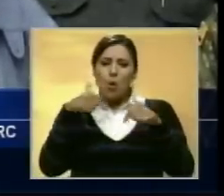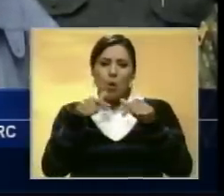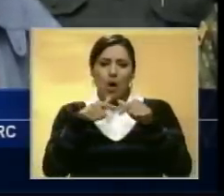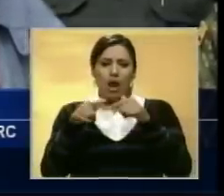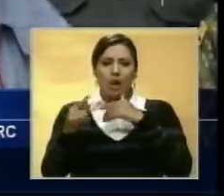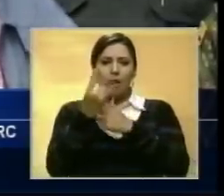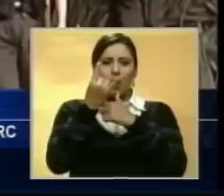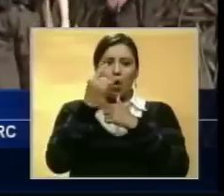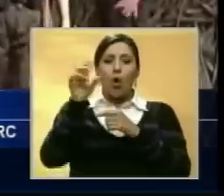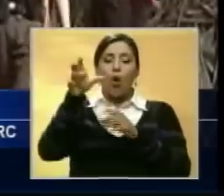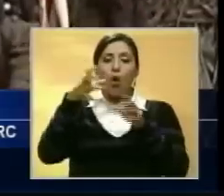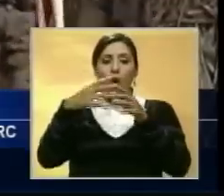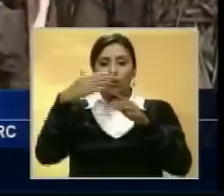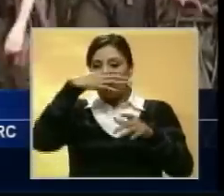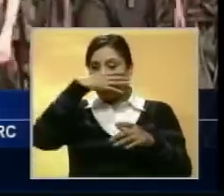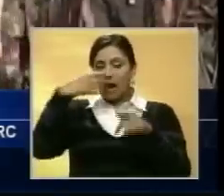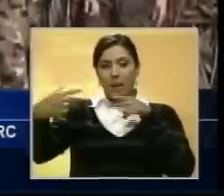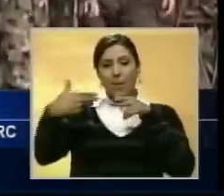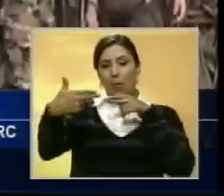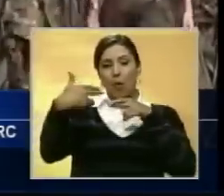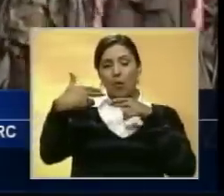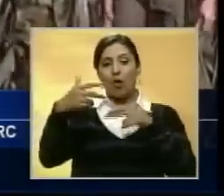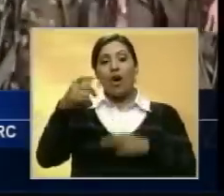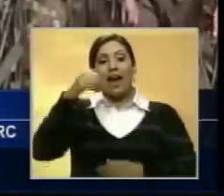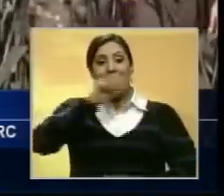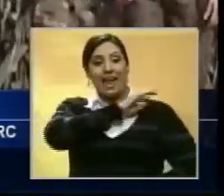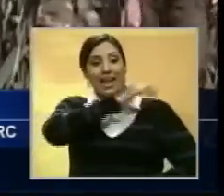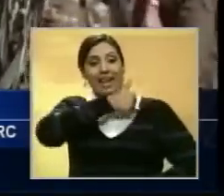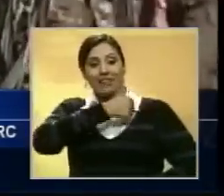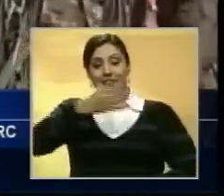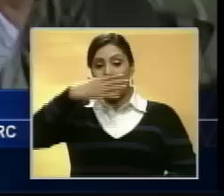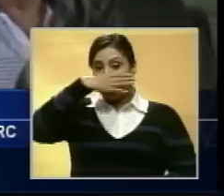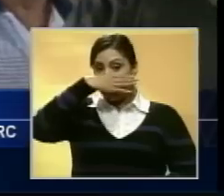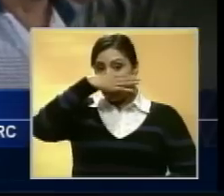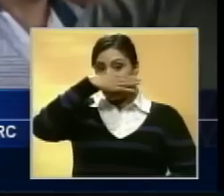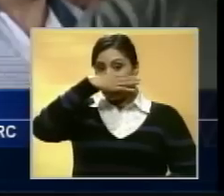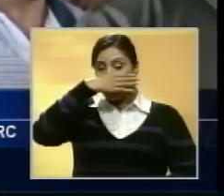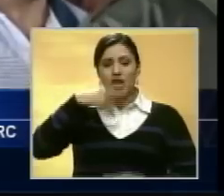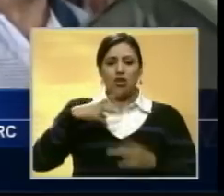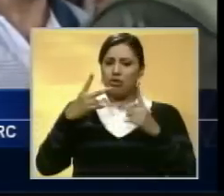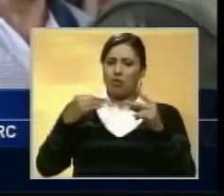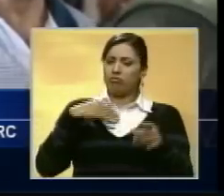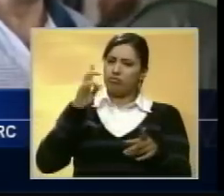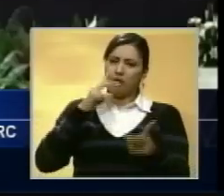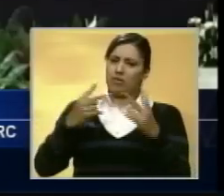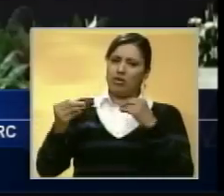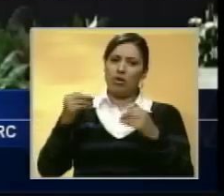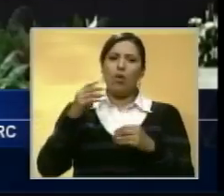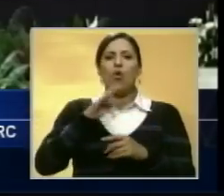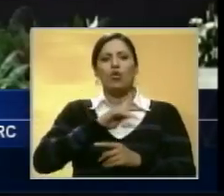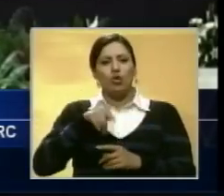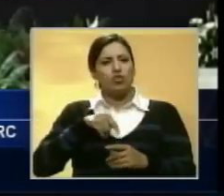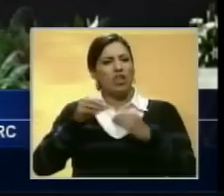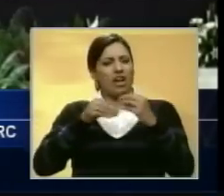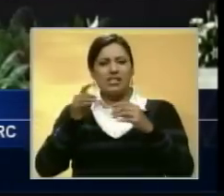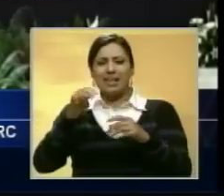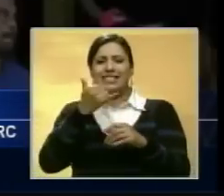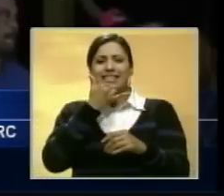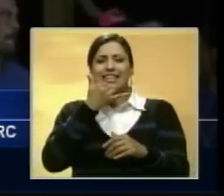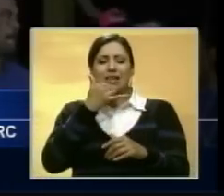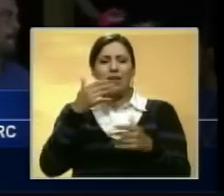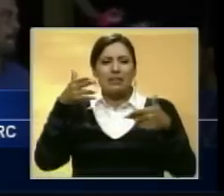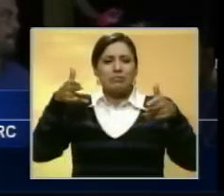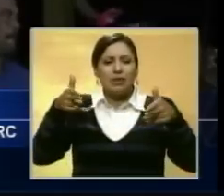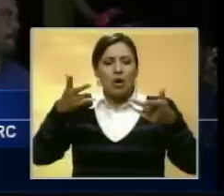se encontró con otra de las FARC. El jefe guerrillero Carlos Antonio Lozada negó las declaraciones y precisó que lo ocurrido fue un asalto